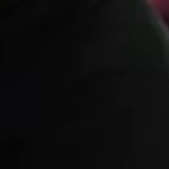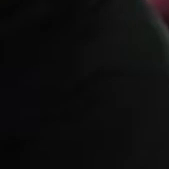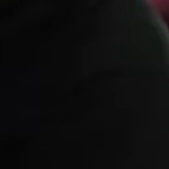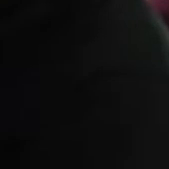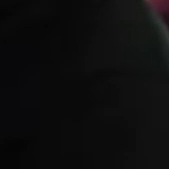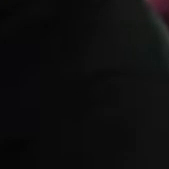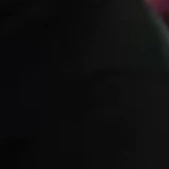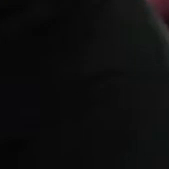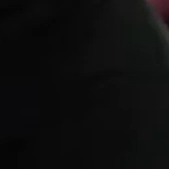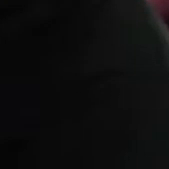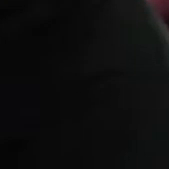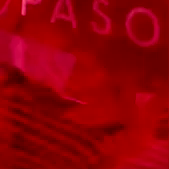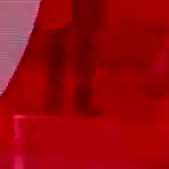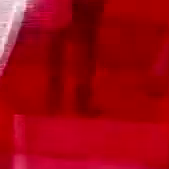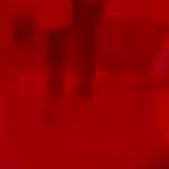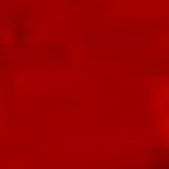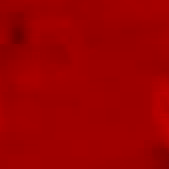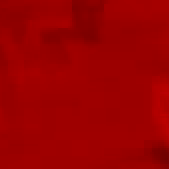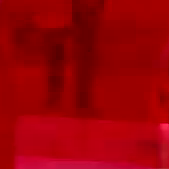participar activamente en la misma.